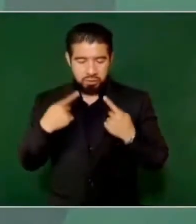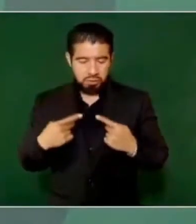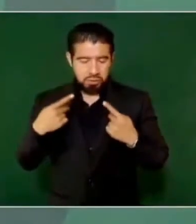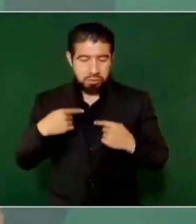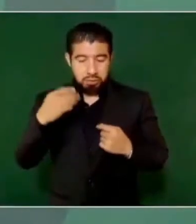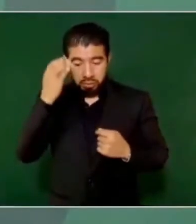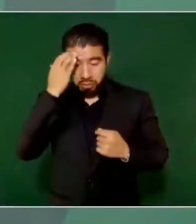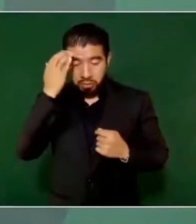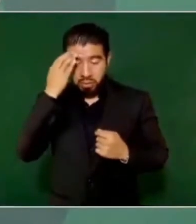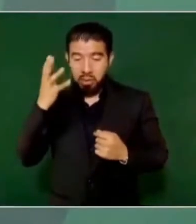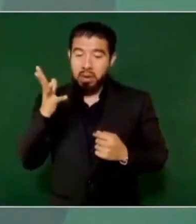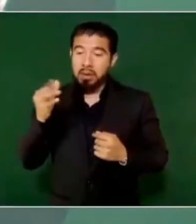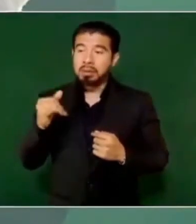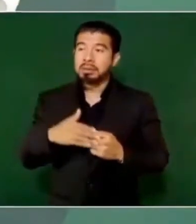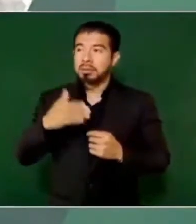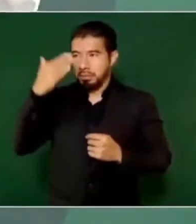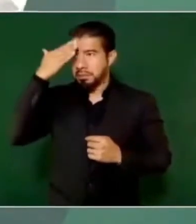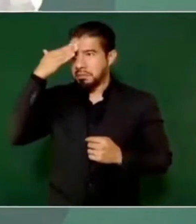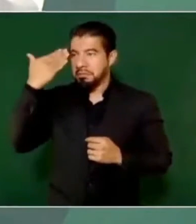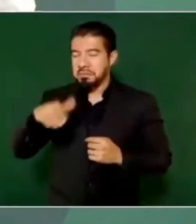y que sabe de estas cosas,